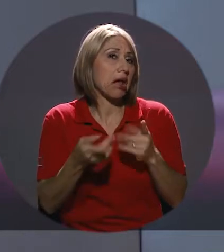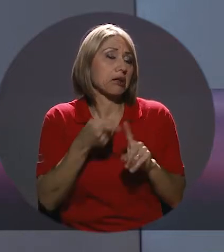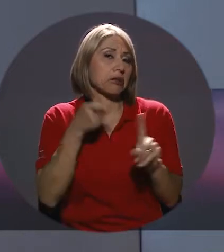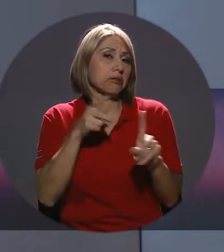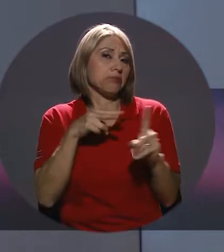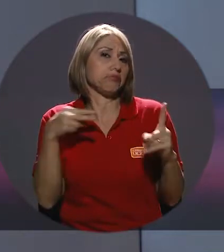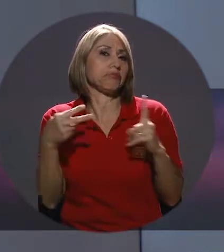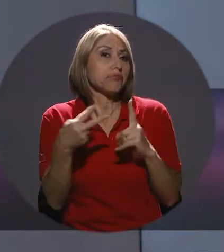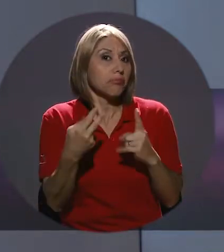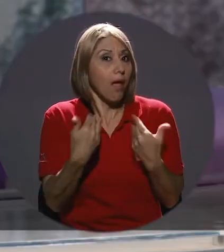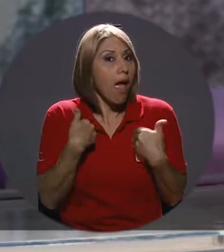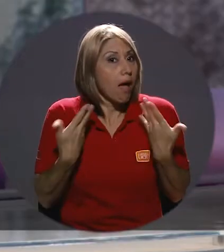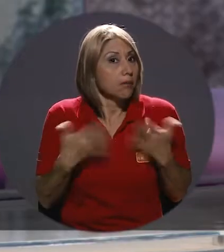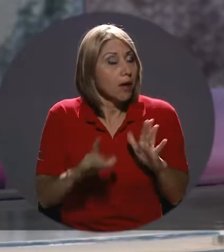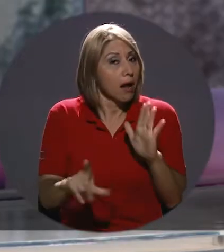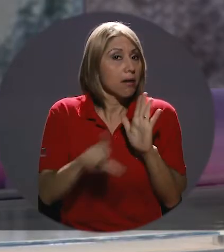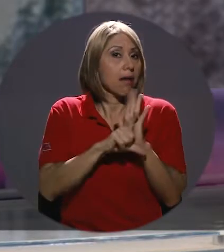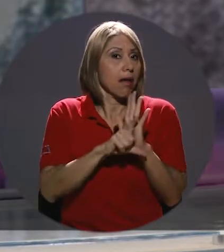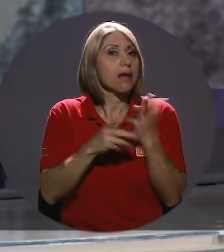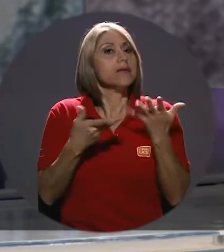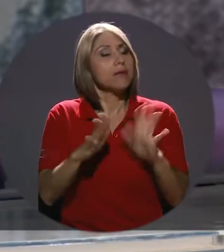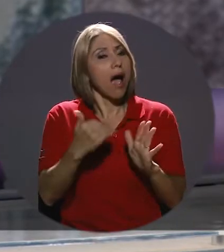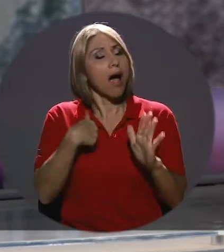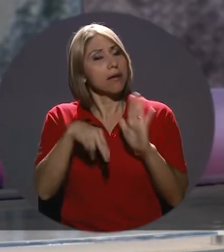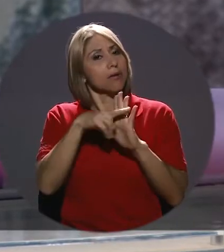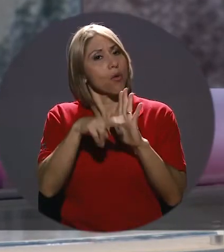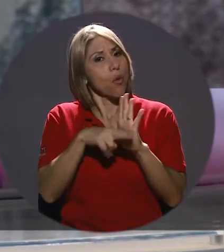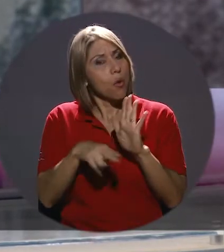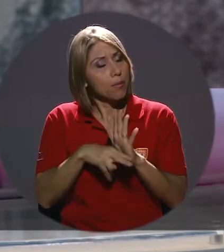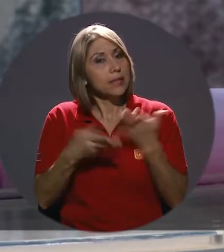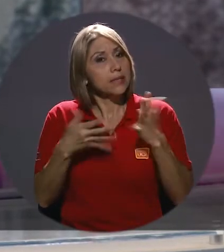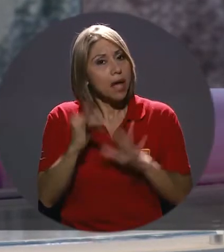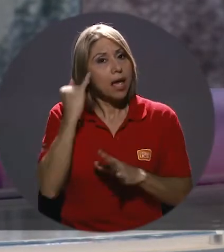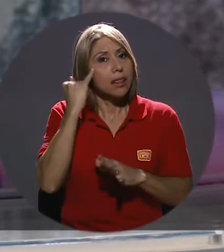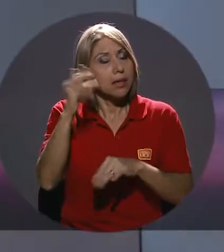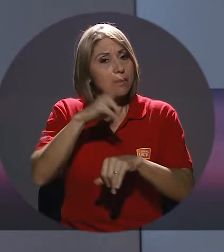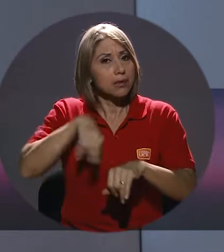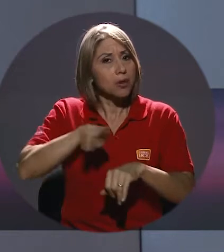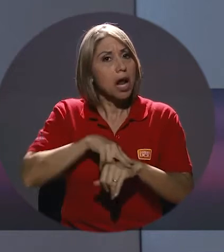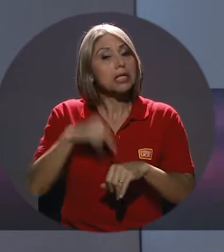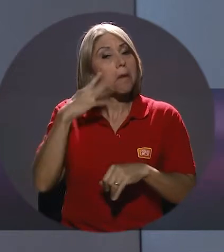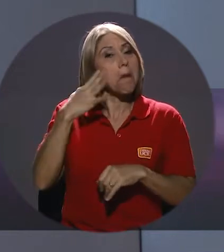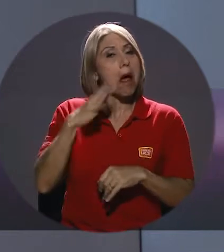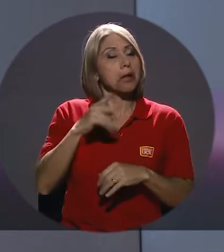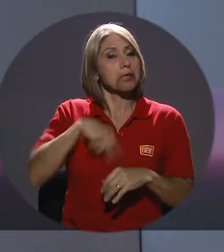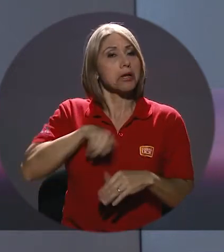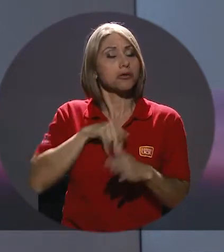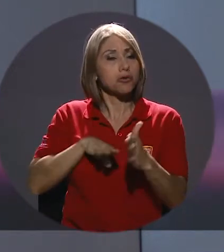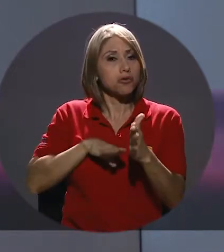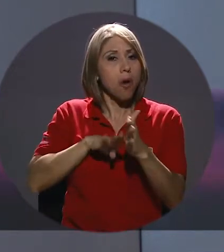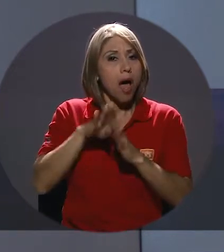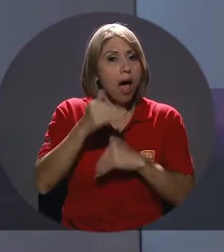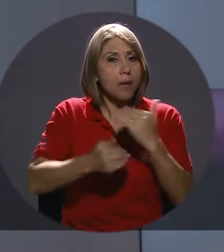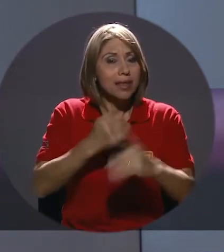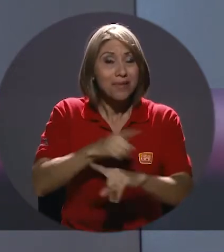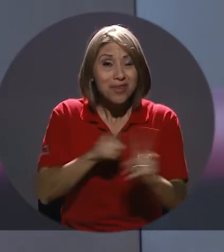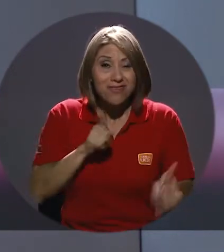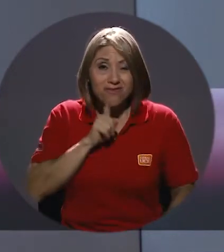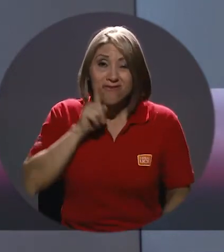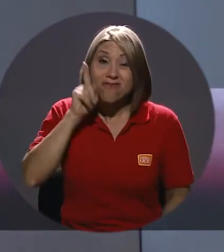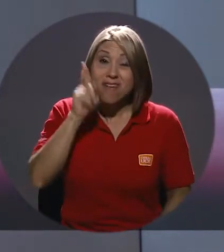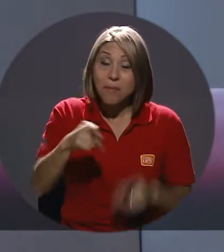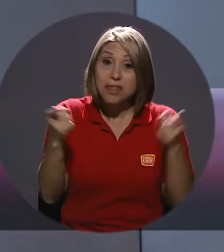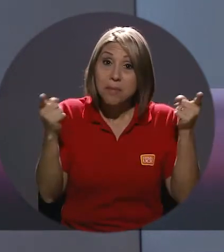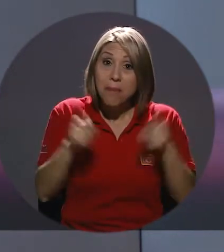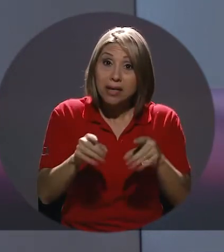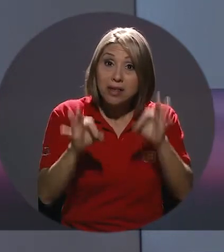la normativa y de las iniciativas nacionales pues vamos avanzando, ¿verdad?, no necesariamente se traduce en